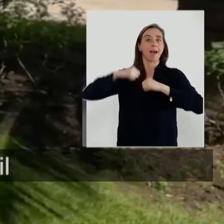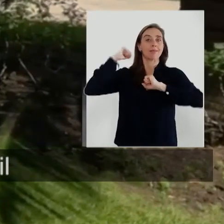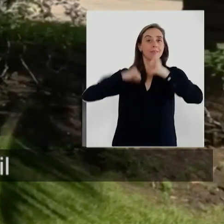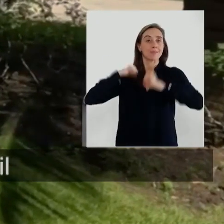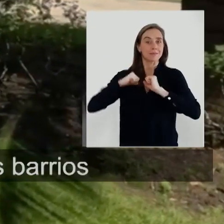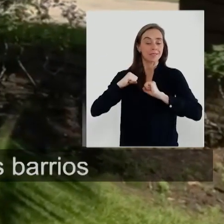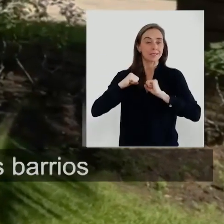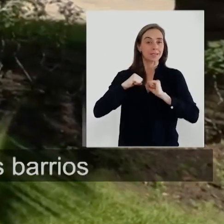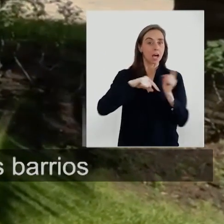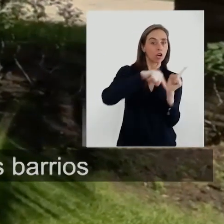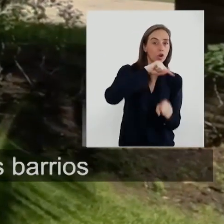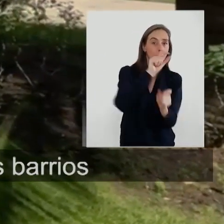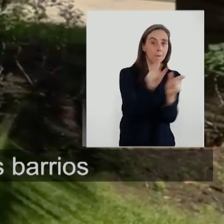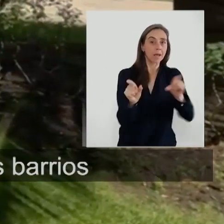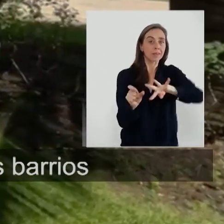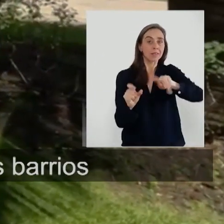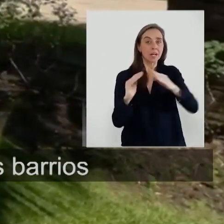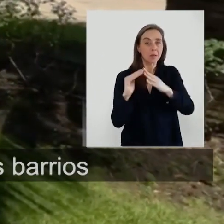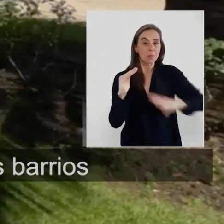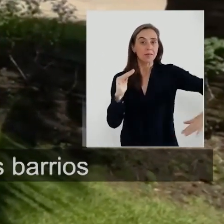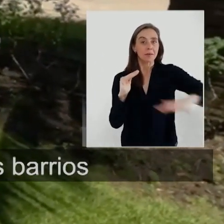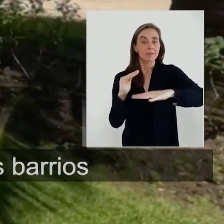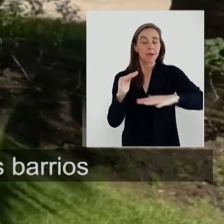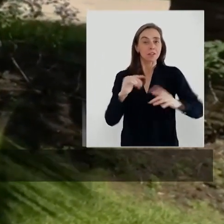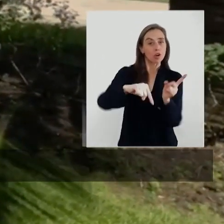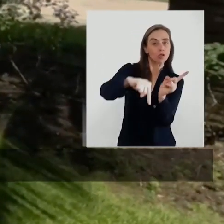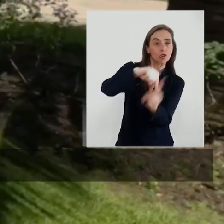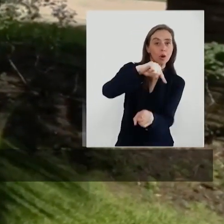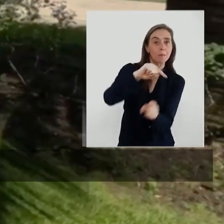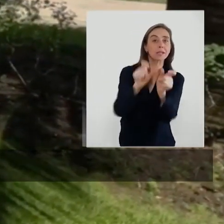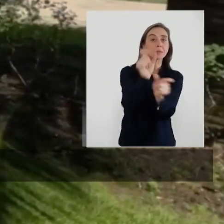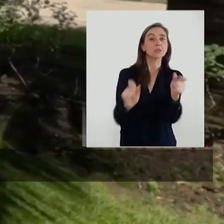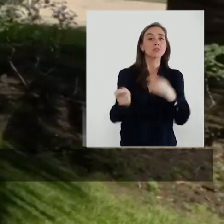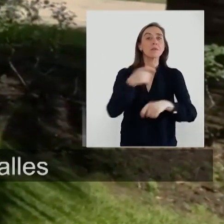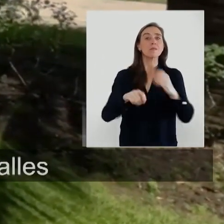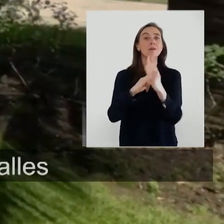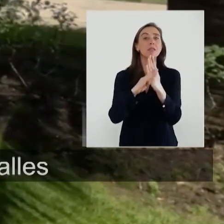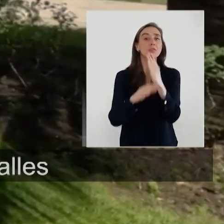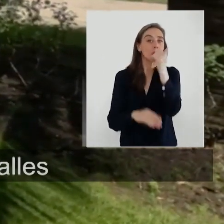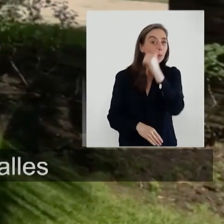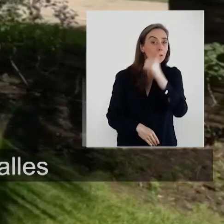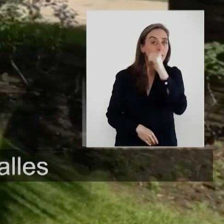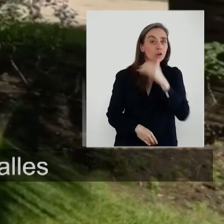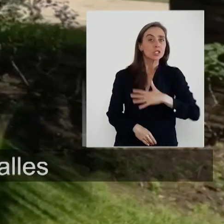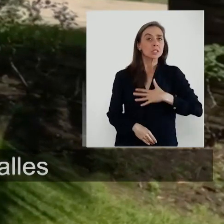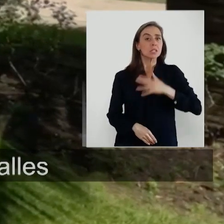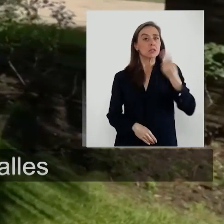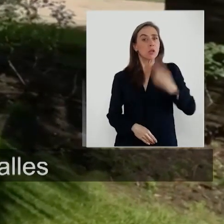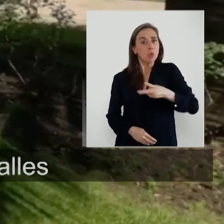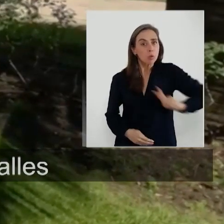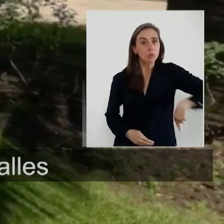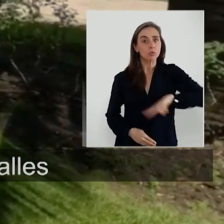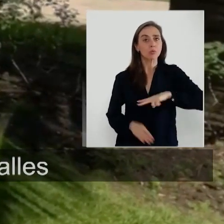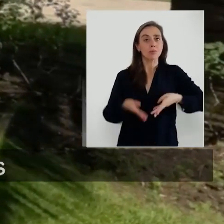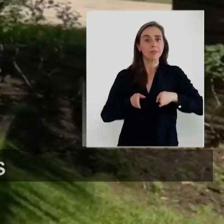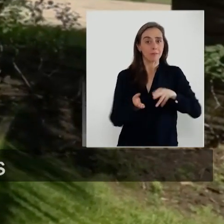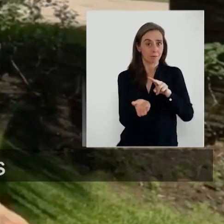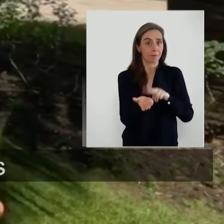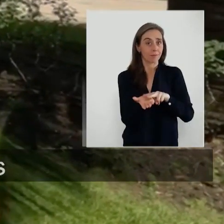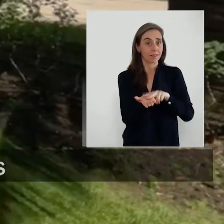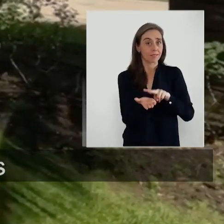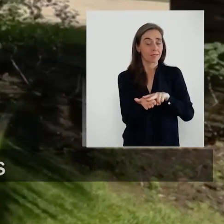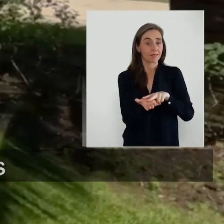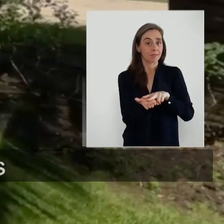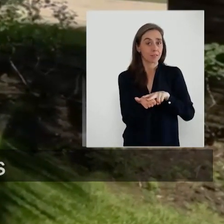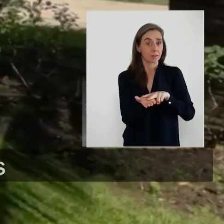retail, para combatir la delincuencia en nuestros barrios y para combatir a los narcos que se sienten dueños de nuestras calles. Es